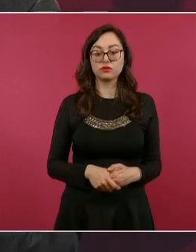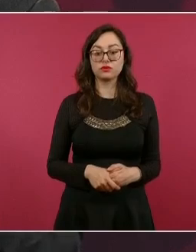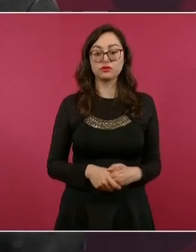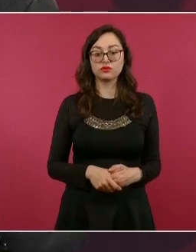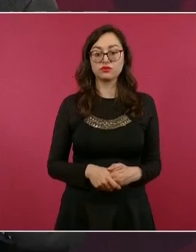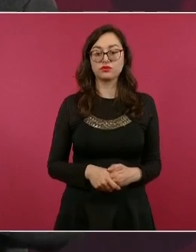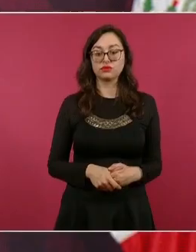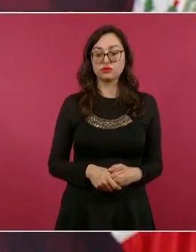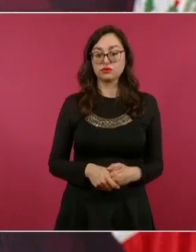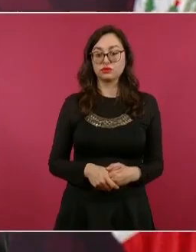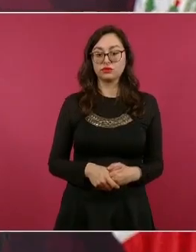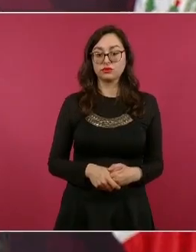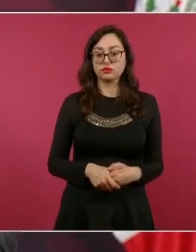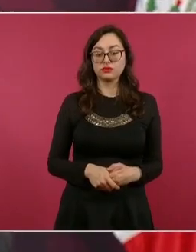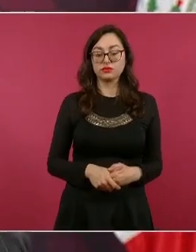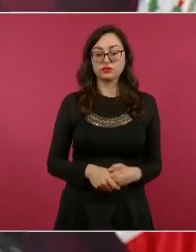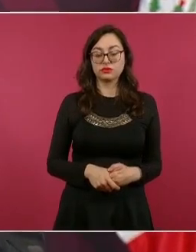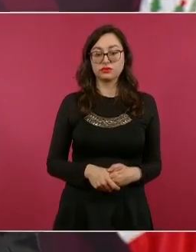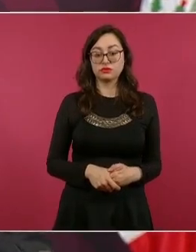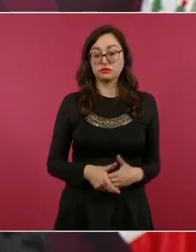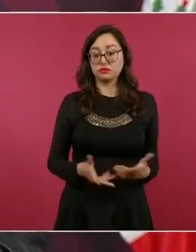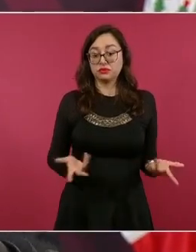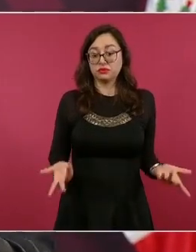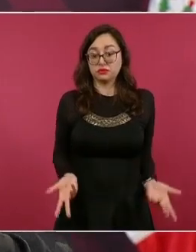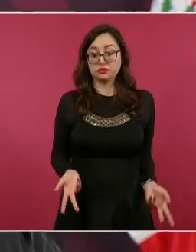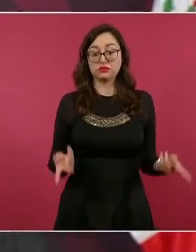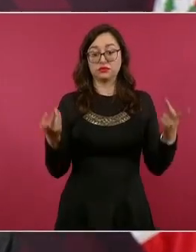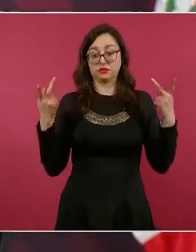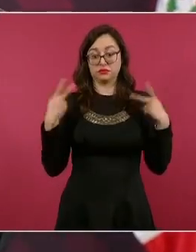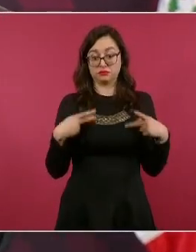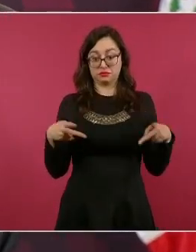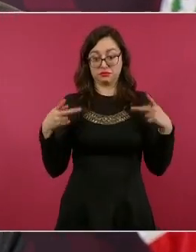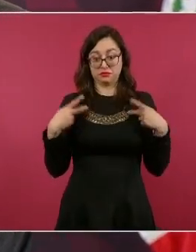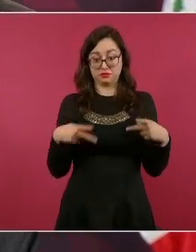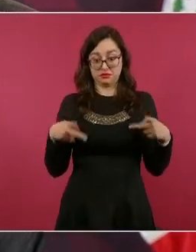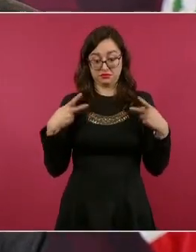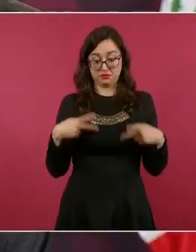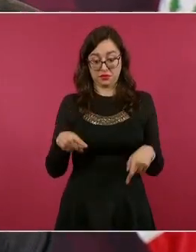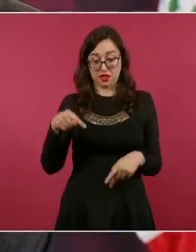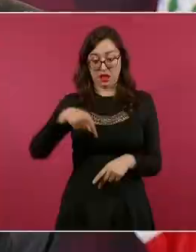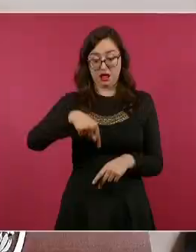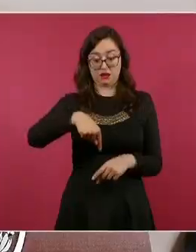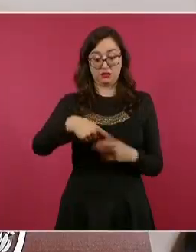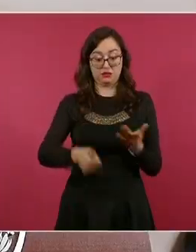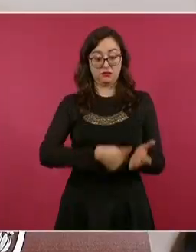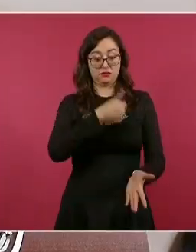La gente de la Ciudad de México tiene